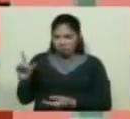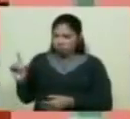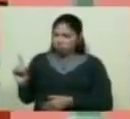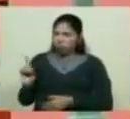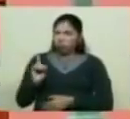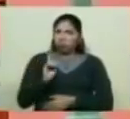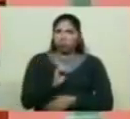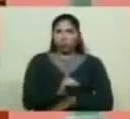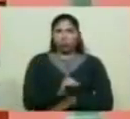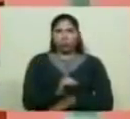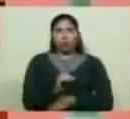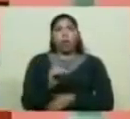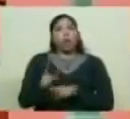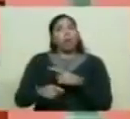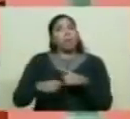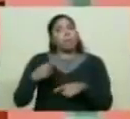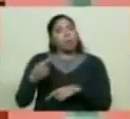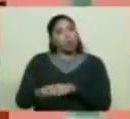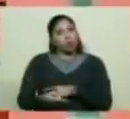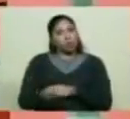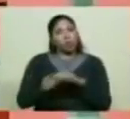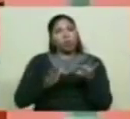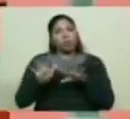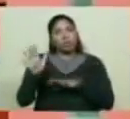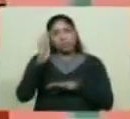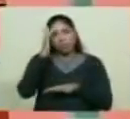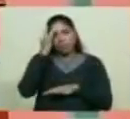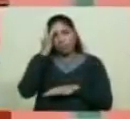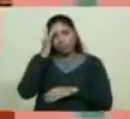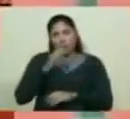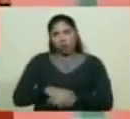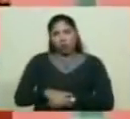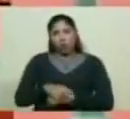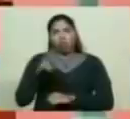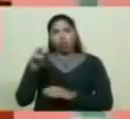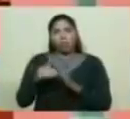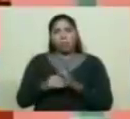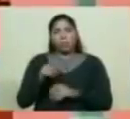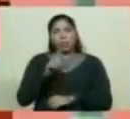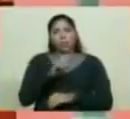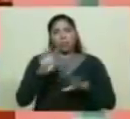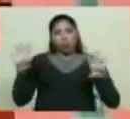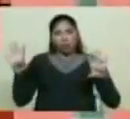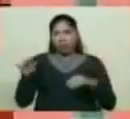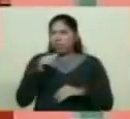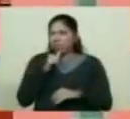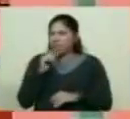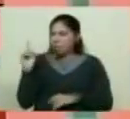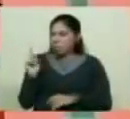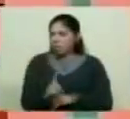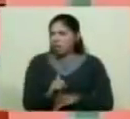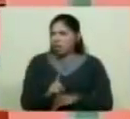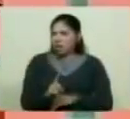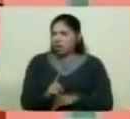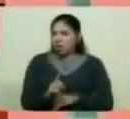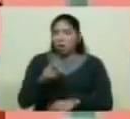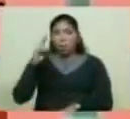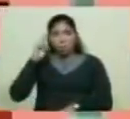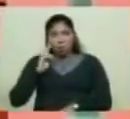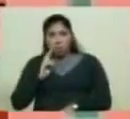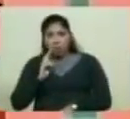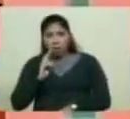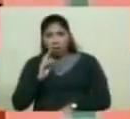el próximo 15 de febrero de 2019 un bolivariano